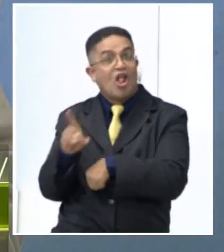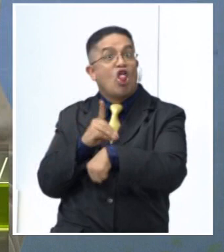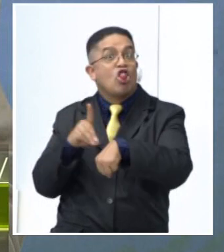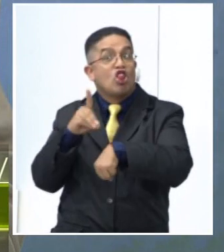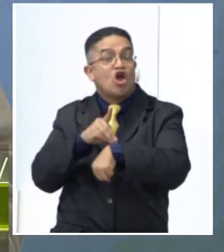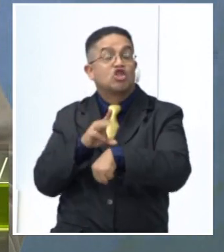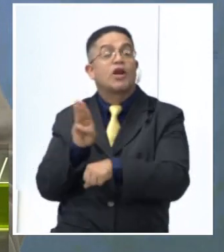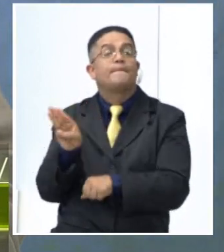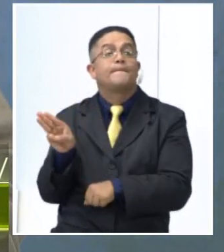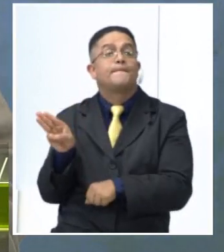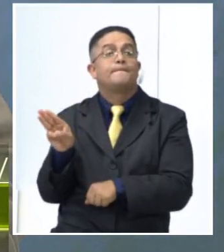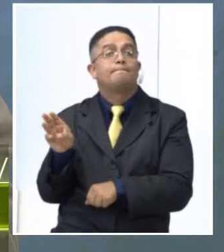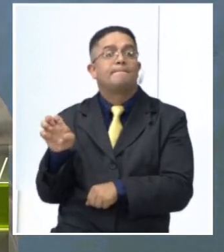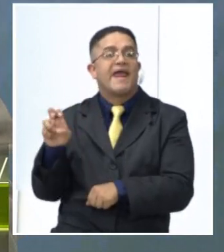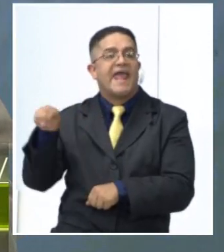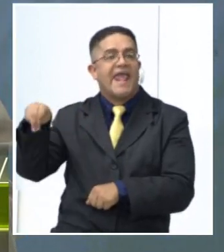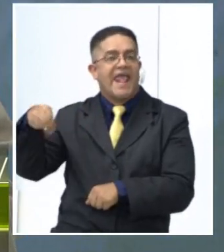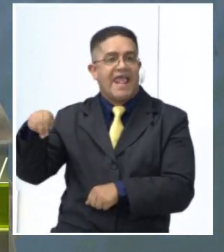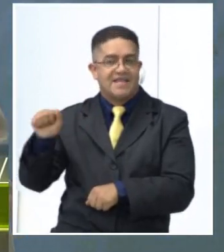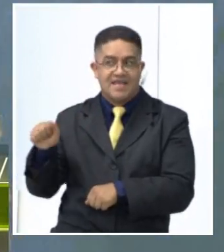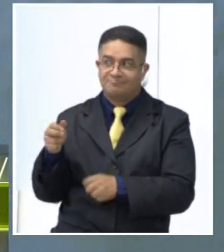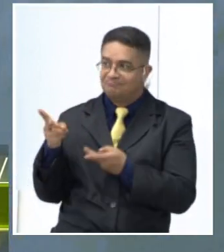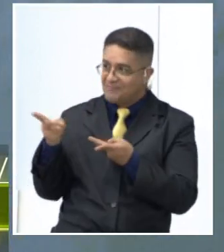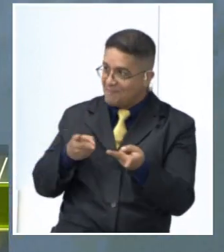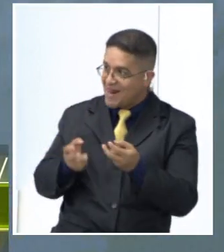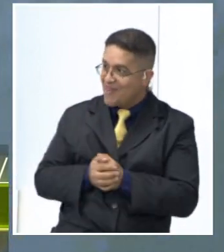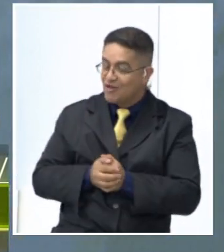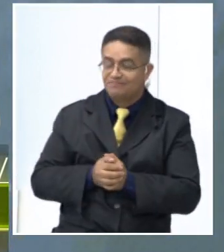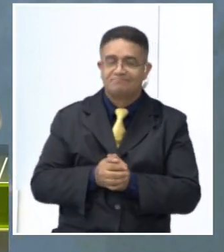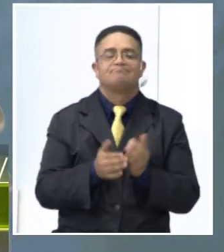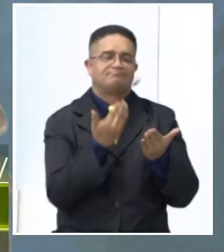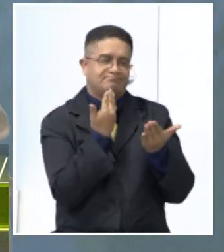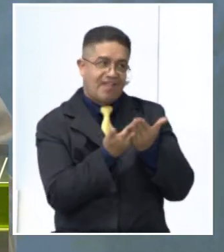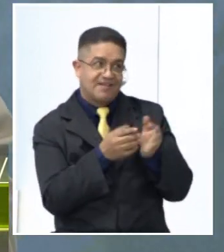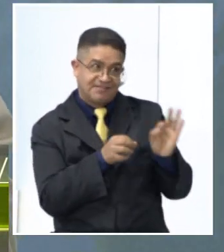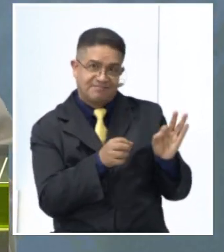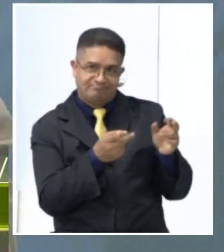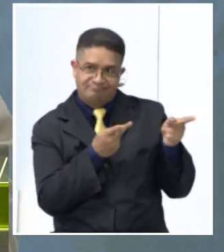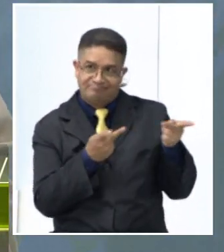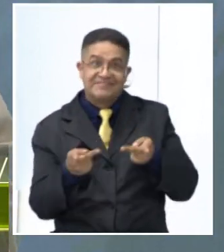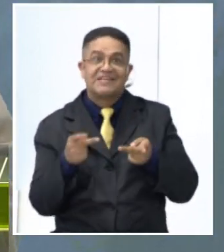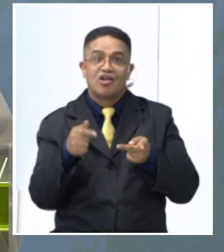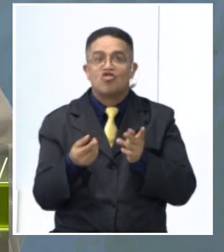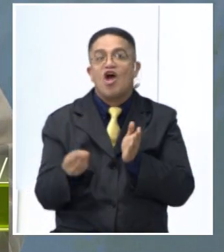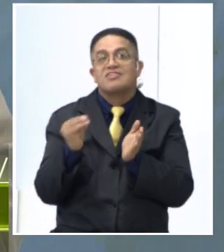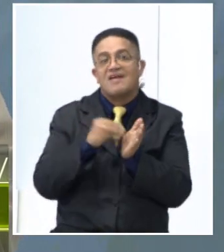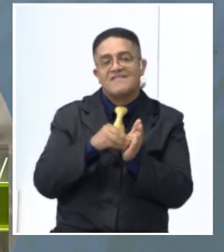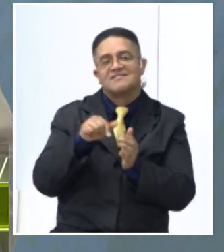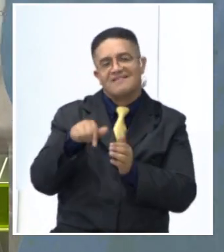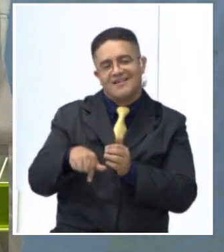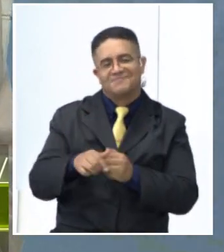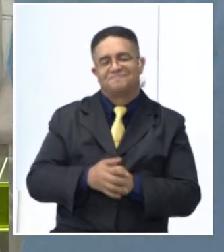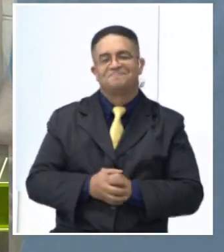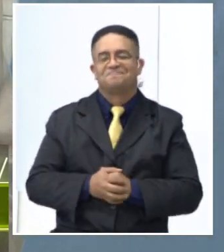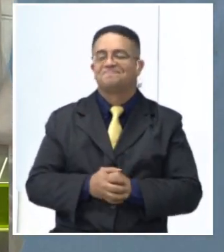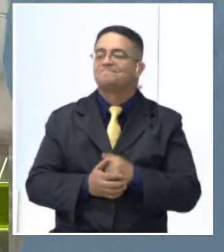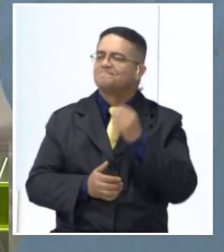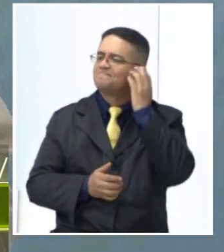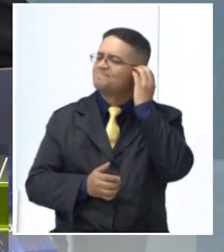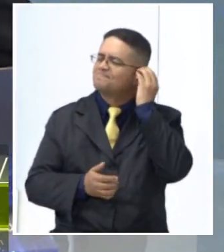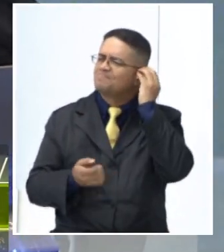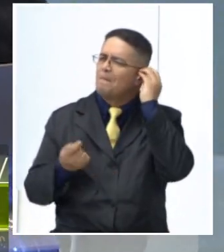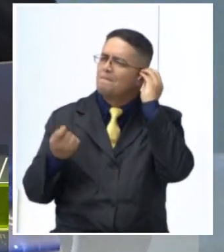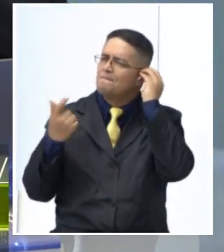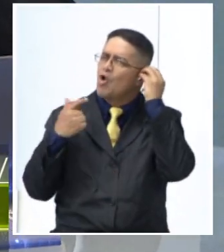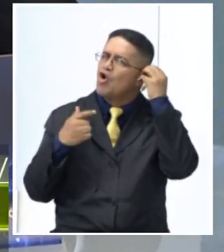Peña Prato, médico otorrinolaringólogo. Doctor, bienvenido. Gracias, José. Gracias por la invitación una vez más a este programa. Doctor, hace poco